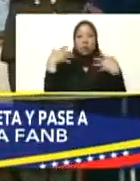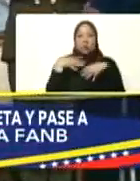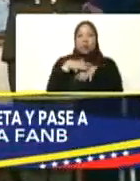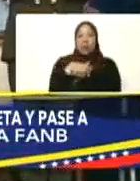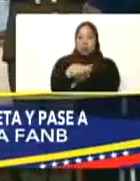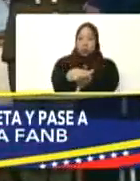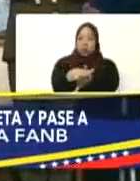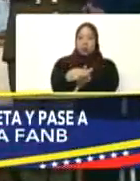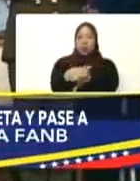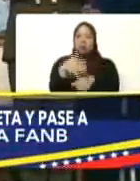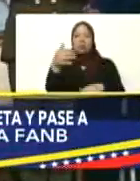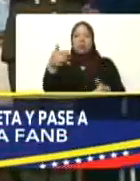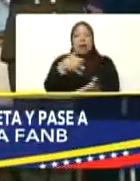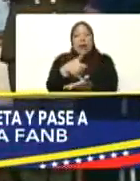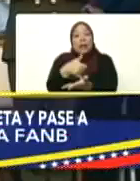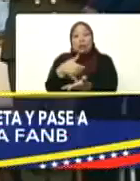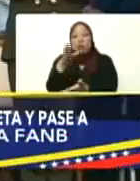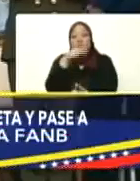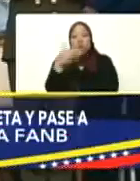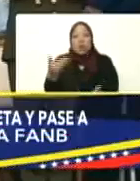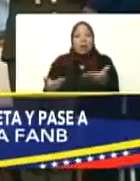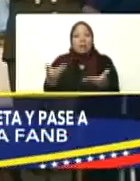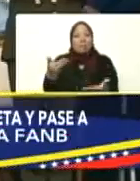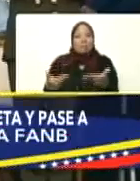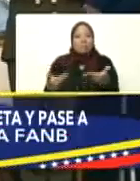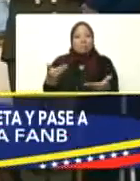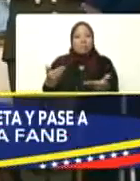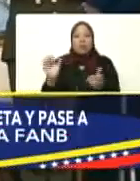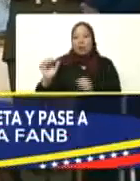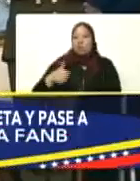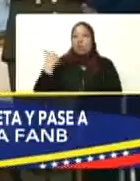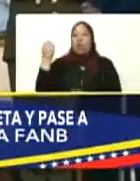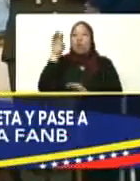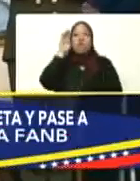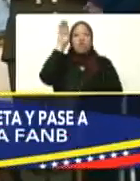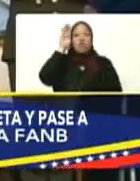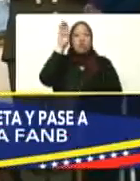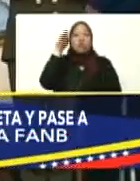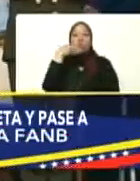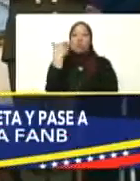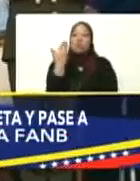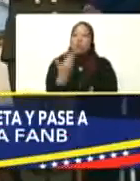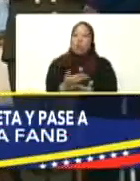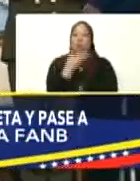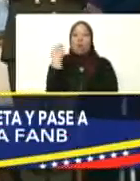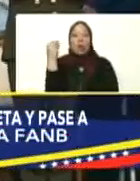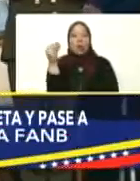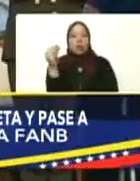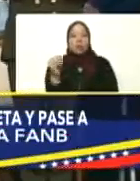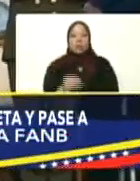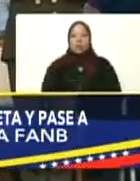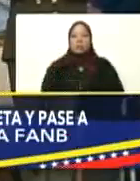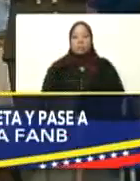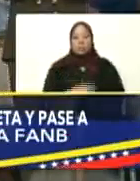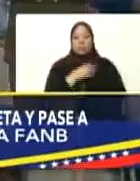integridad, estabilidad y sobre todo garantizar el futuro, muchachos.